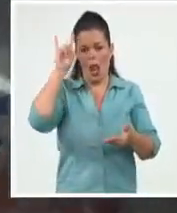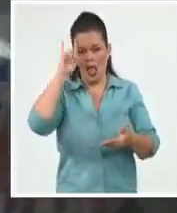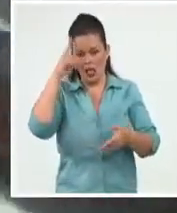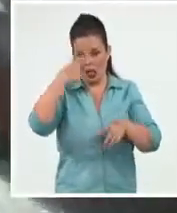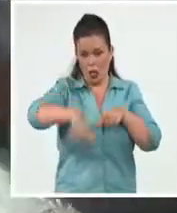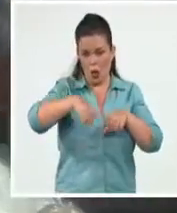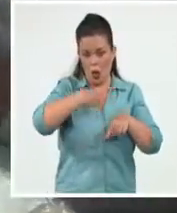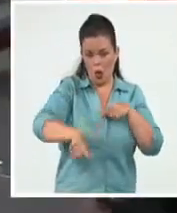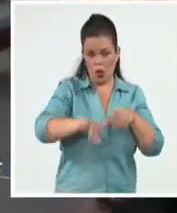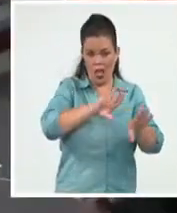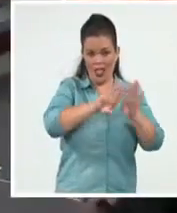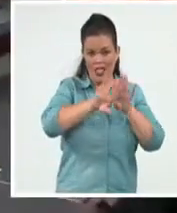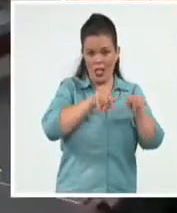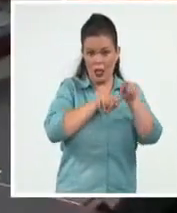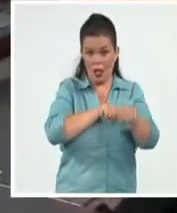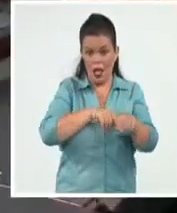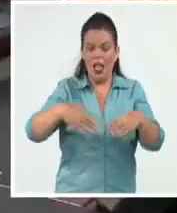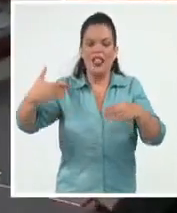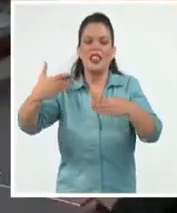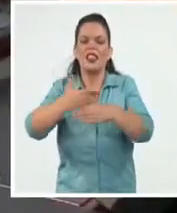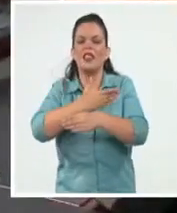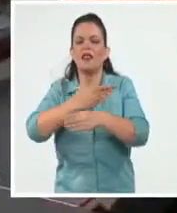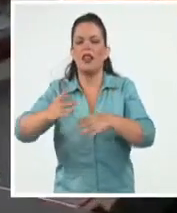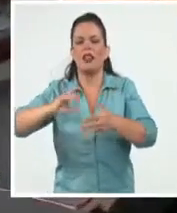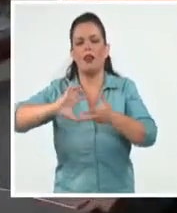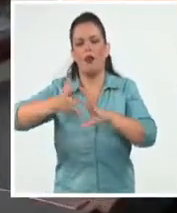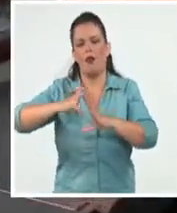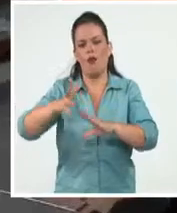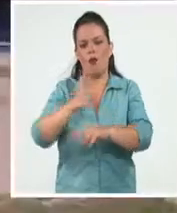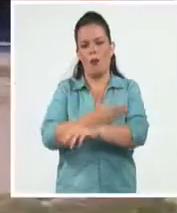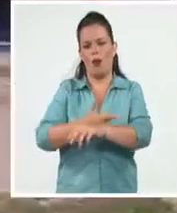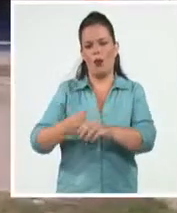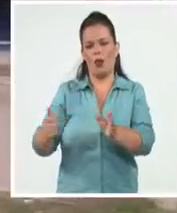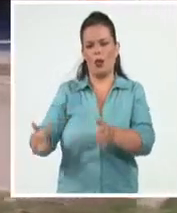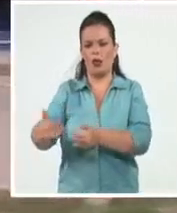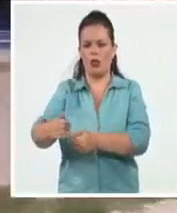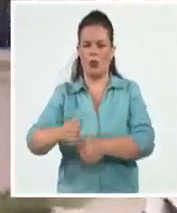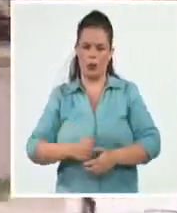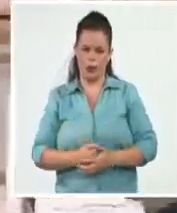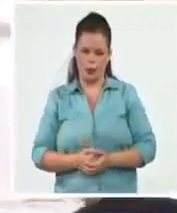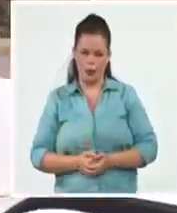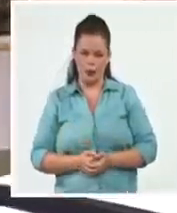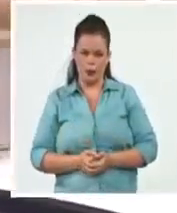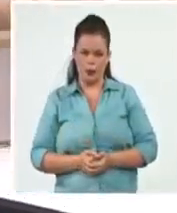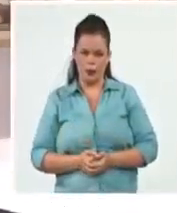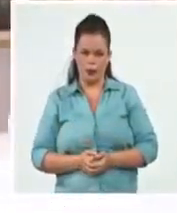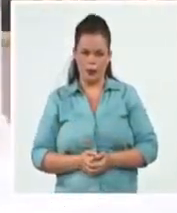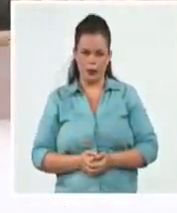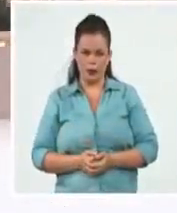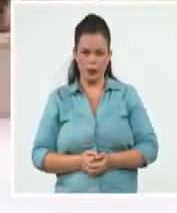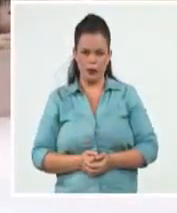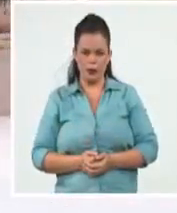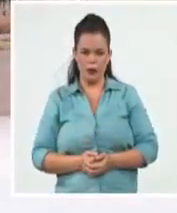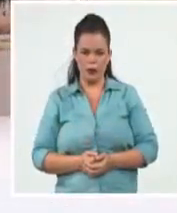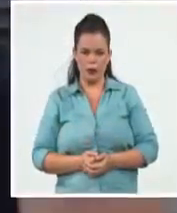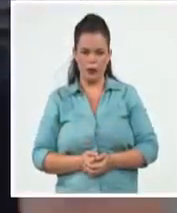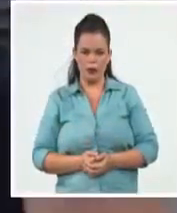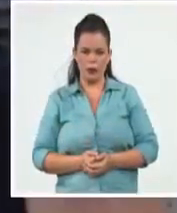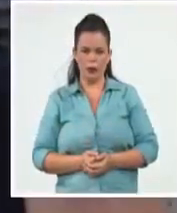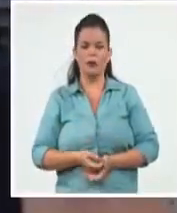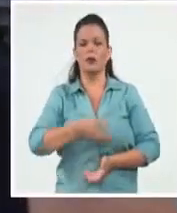productos mexicanos en las tiendas recaudadoras de divisa, también hay mensajes. Tenemos proveedores como